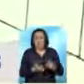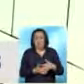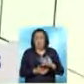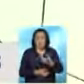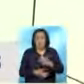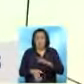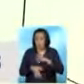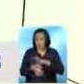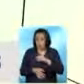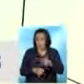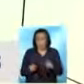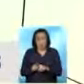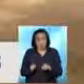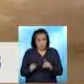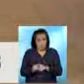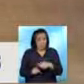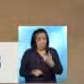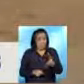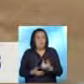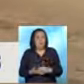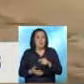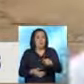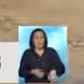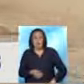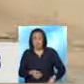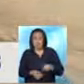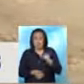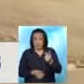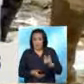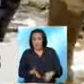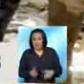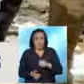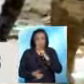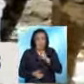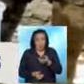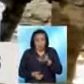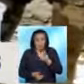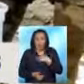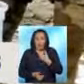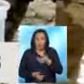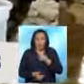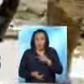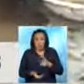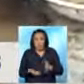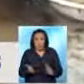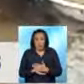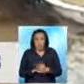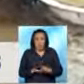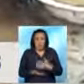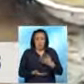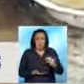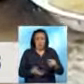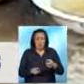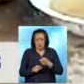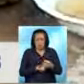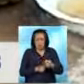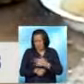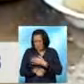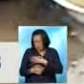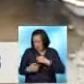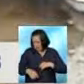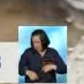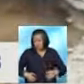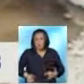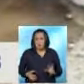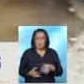jóvenes doctores también fueron los ángeles de la guarda de estos perritos deshidratados. Muchos de ellos fueron hallados con graves heridas en el cuerpo tras